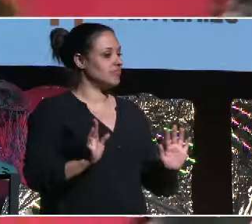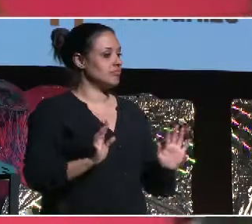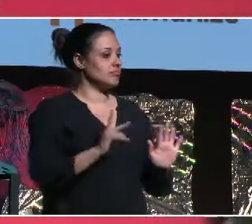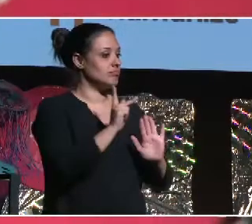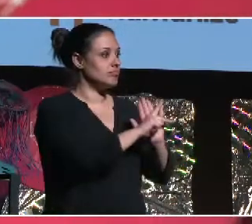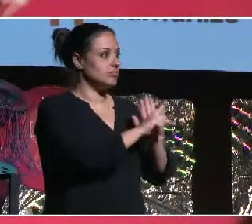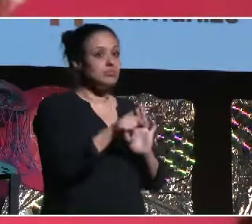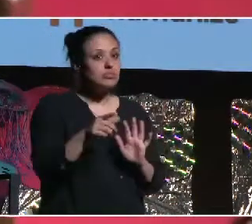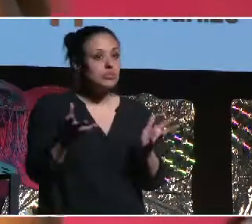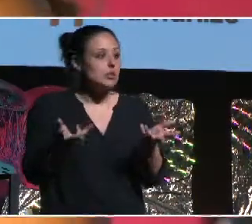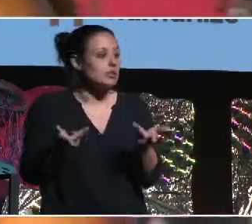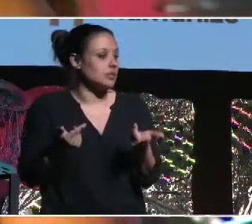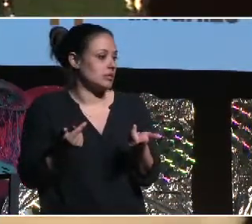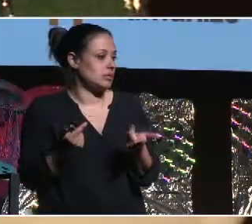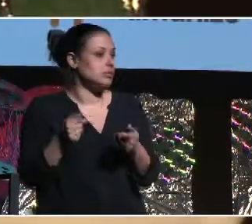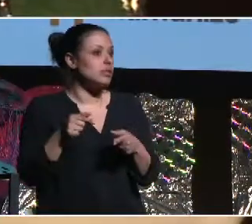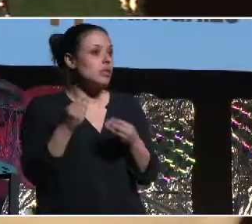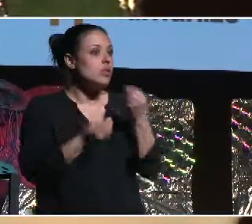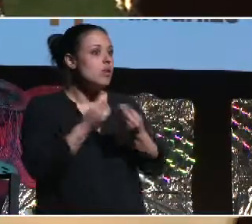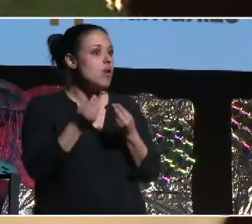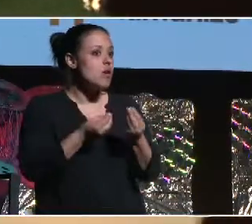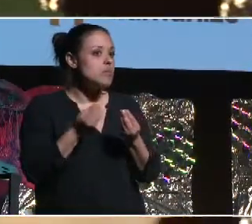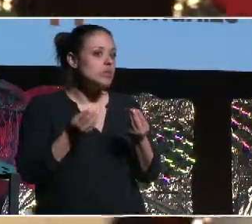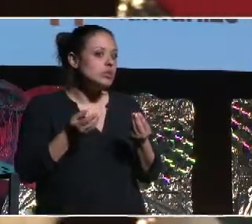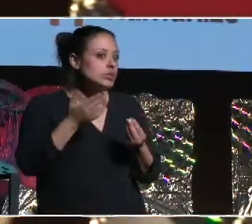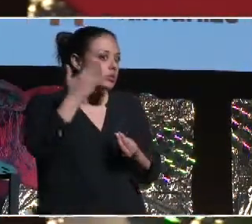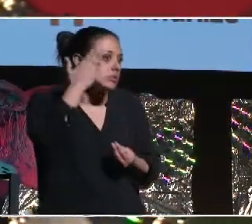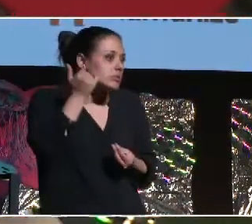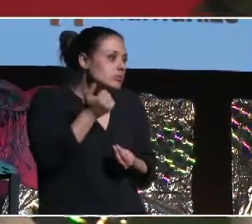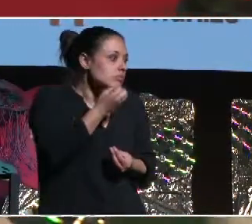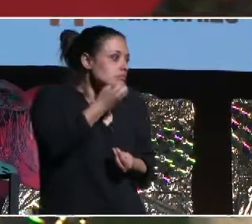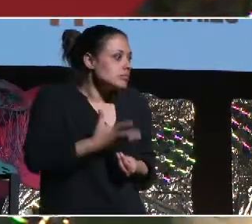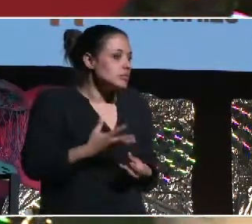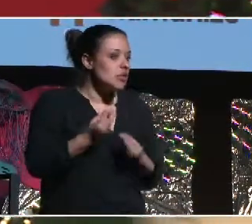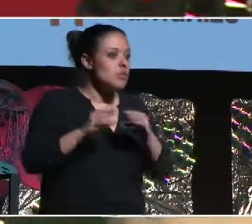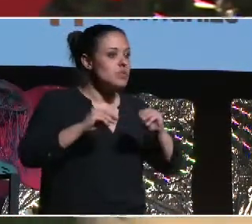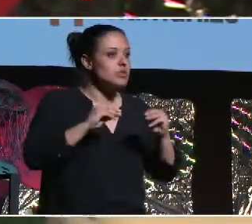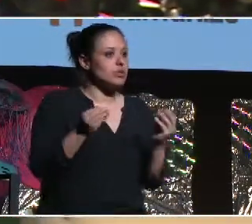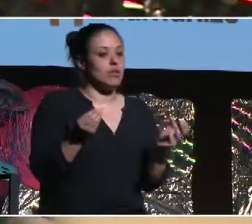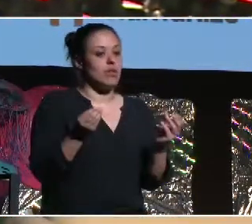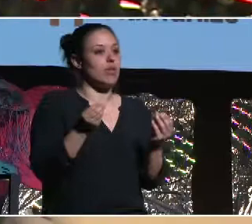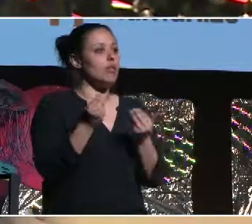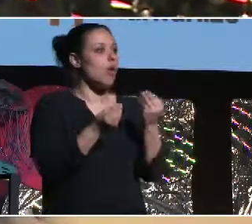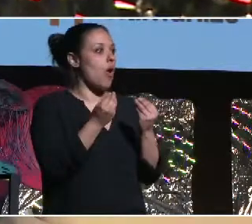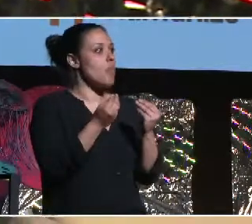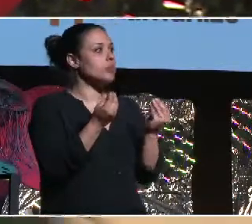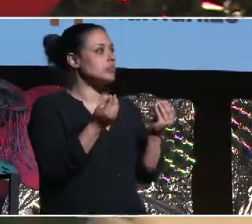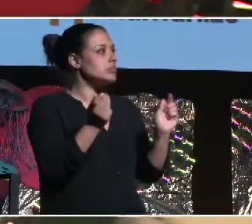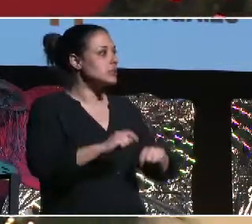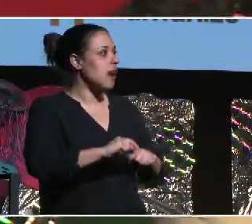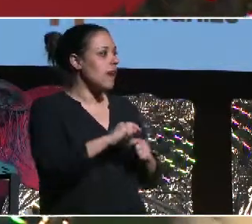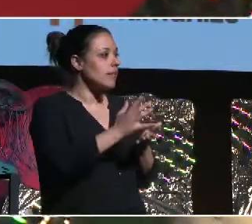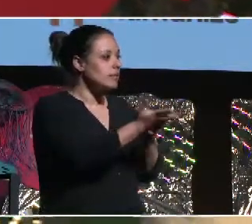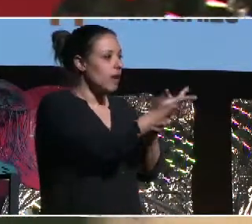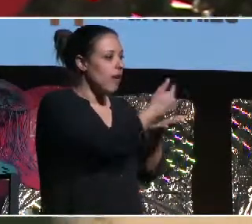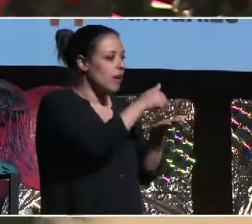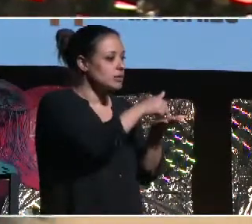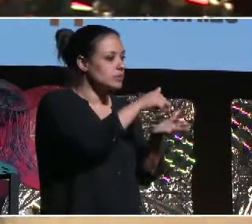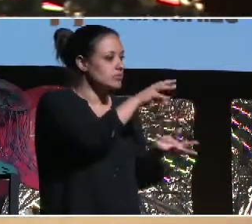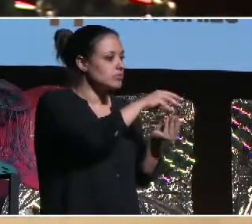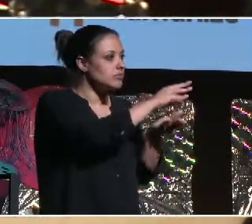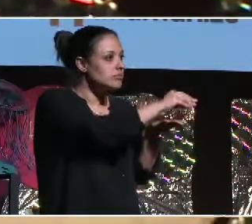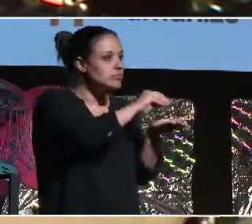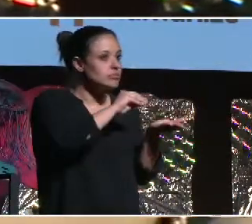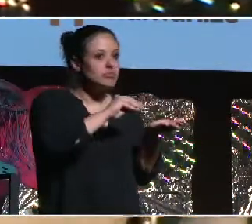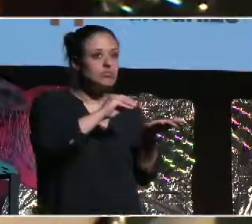hacen para recopilar datos con sus comunidades, ¿no? Entonces hacen talleres